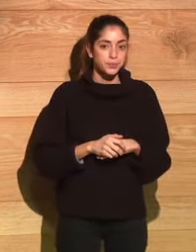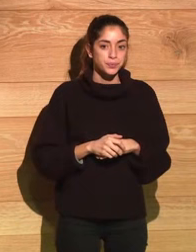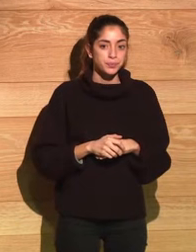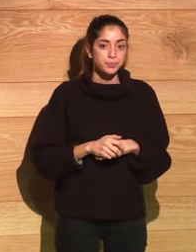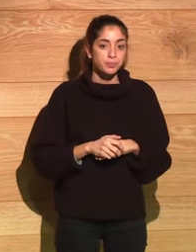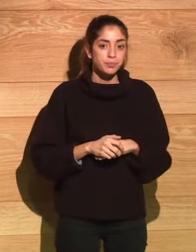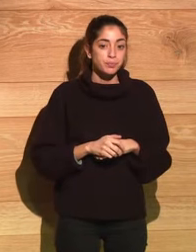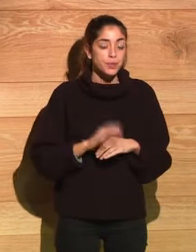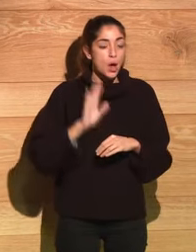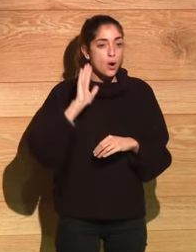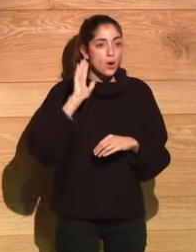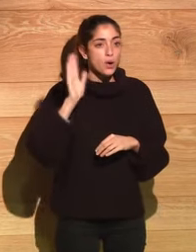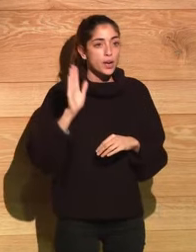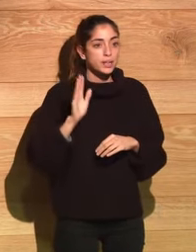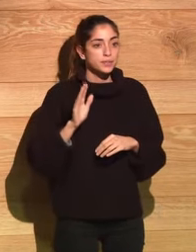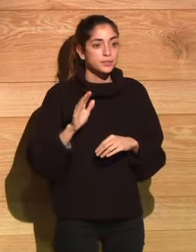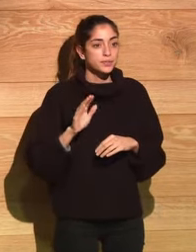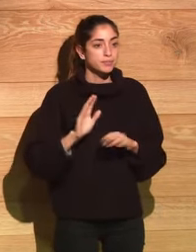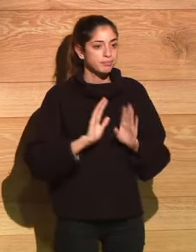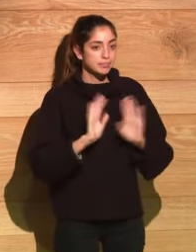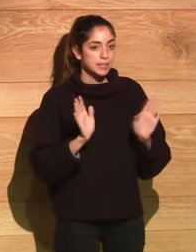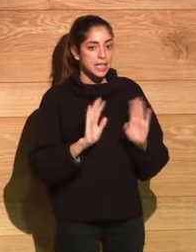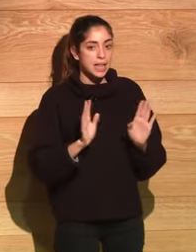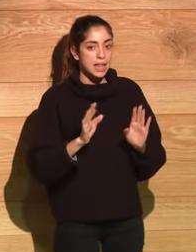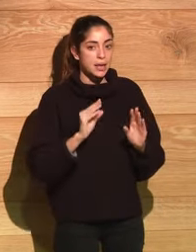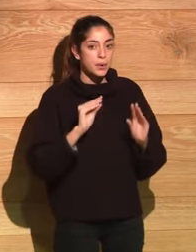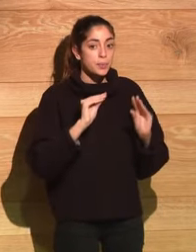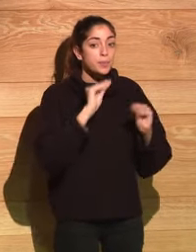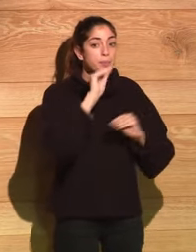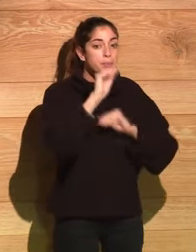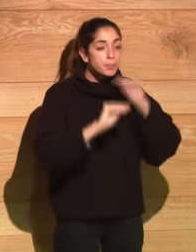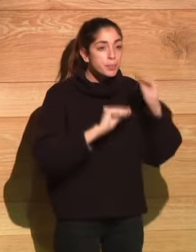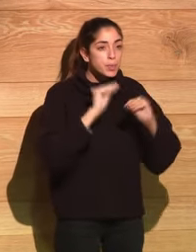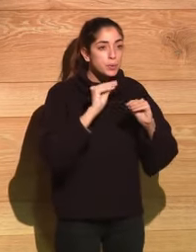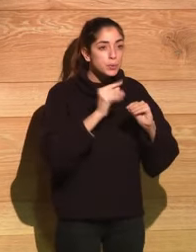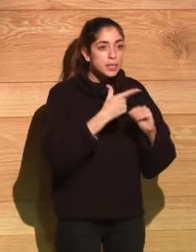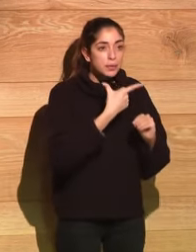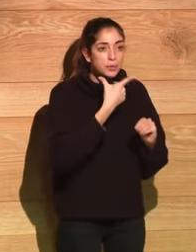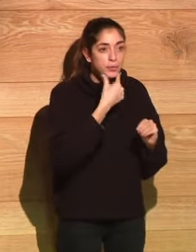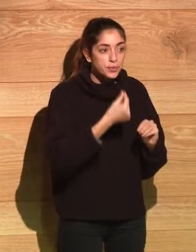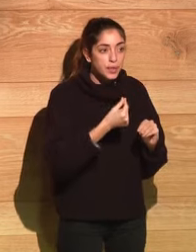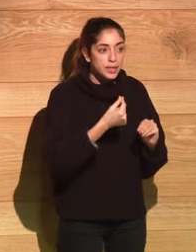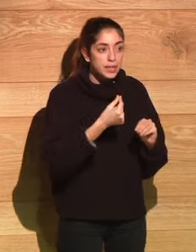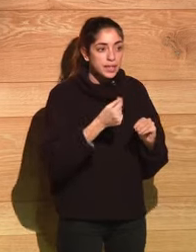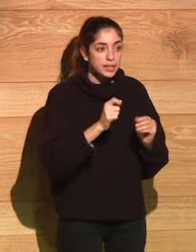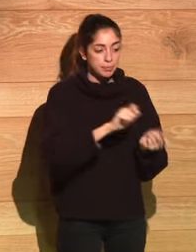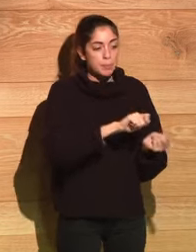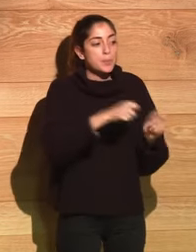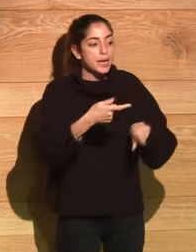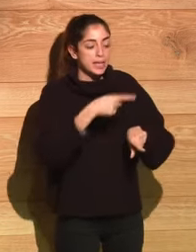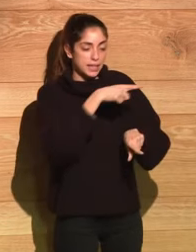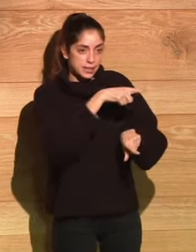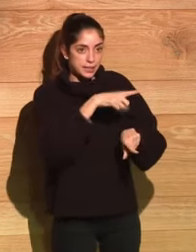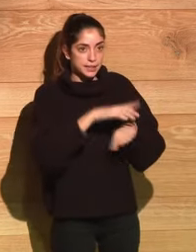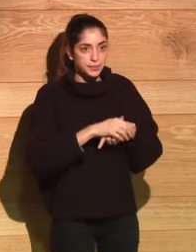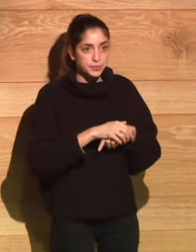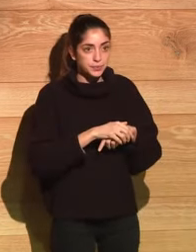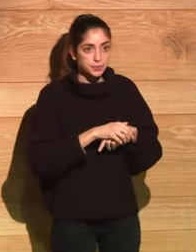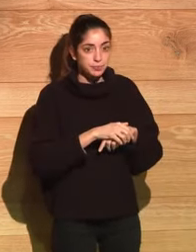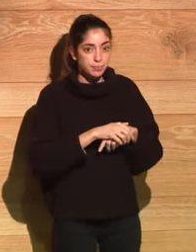Hola. Nada, una pregunta también sencilla parecida a la de él. Partiendo de